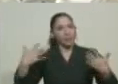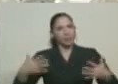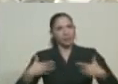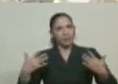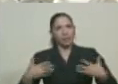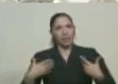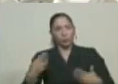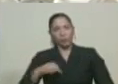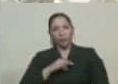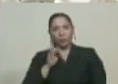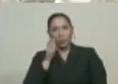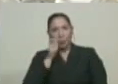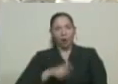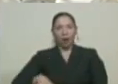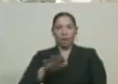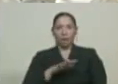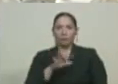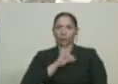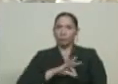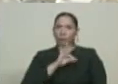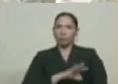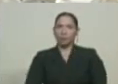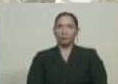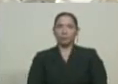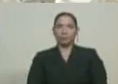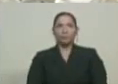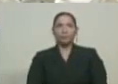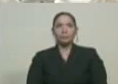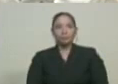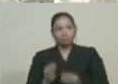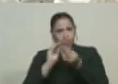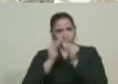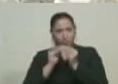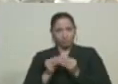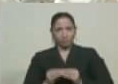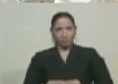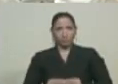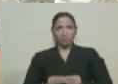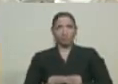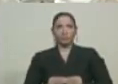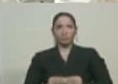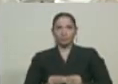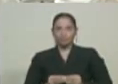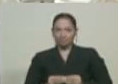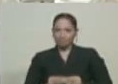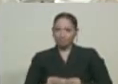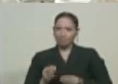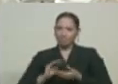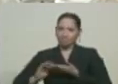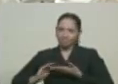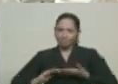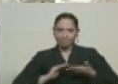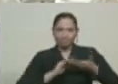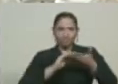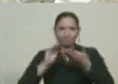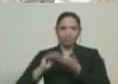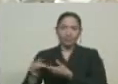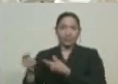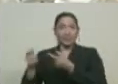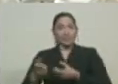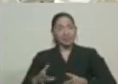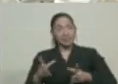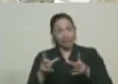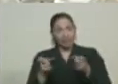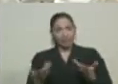la mayor suma de seguridad social. Hemos recompuesto, hemos recuperado el salario para que el